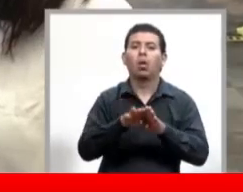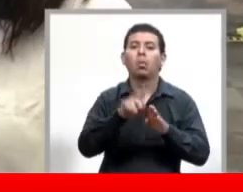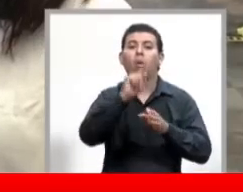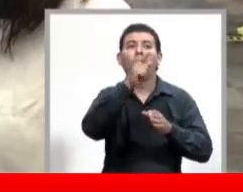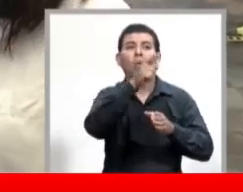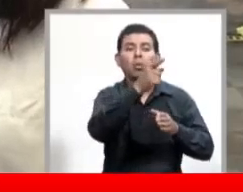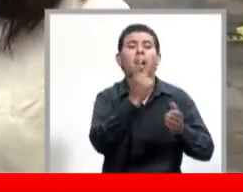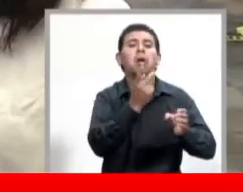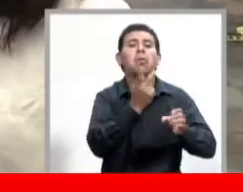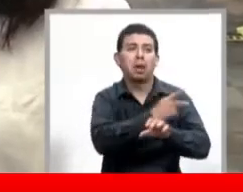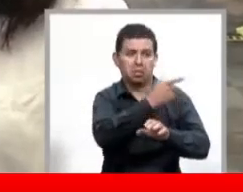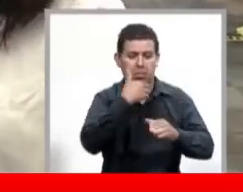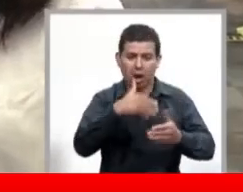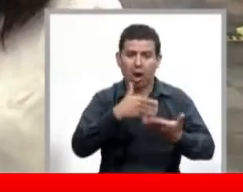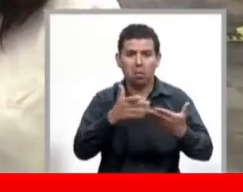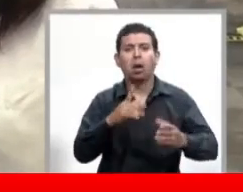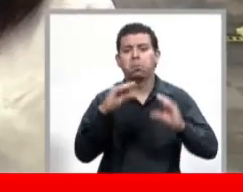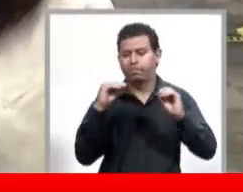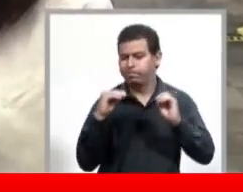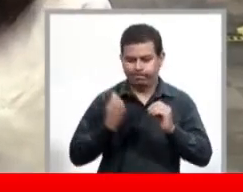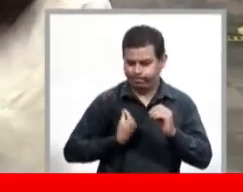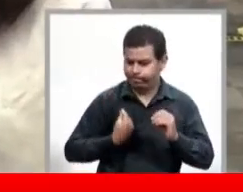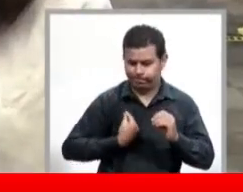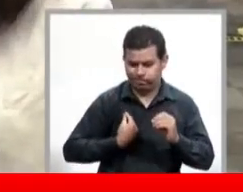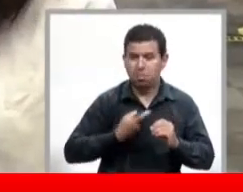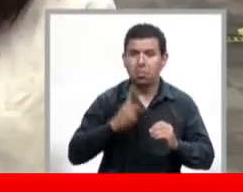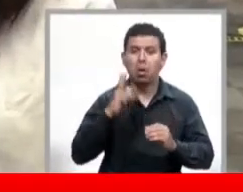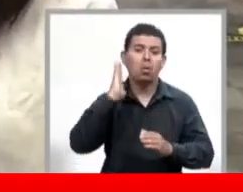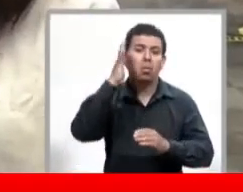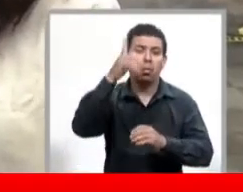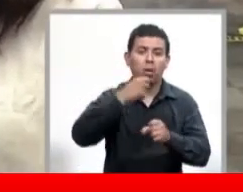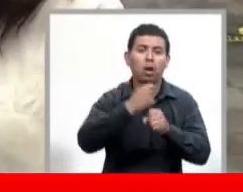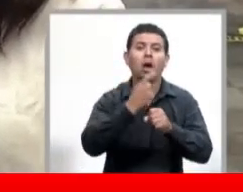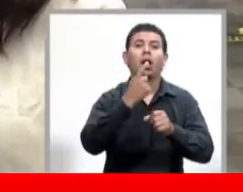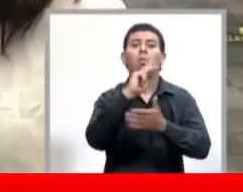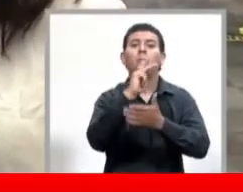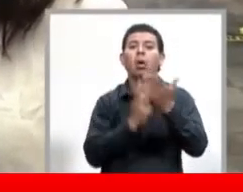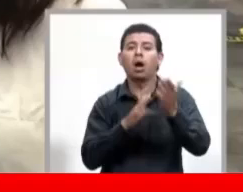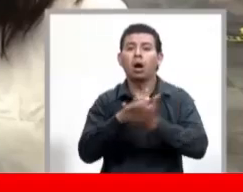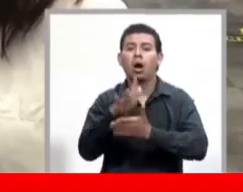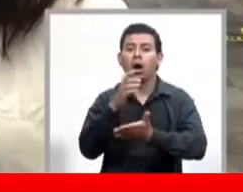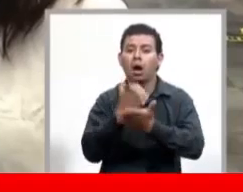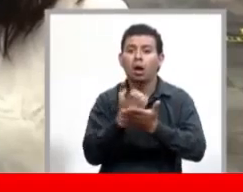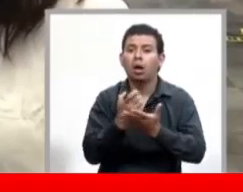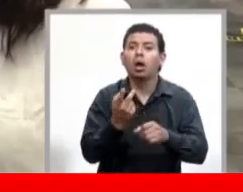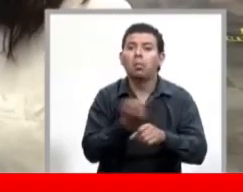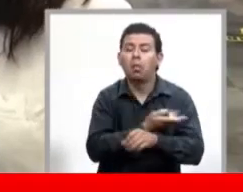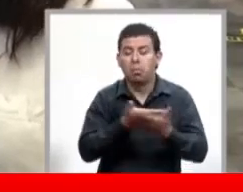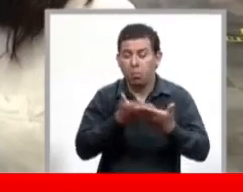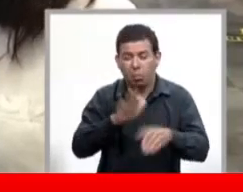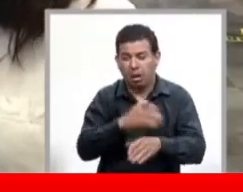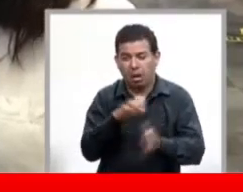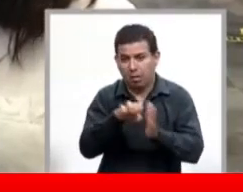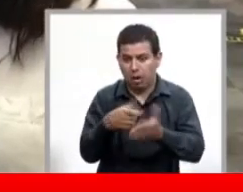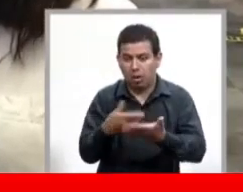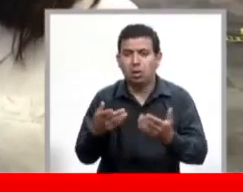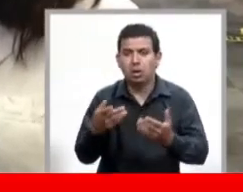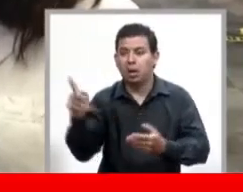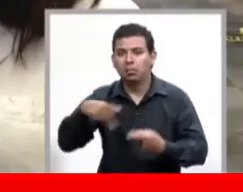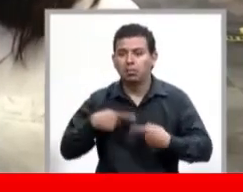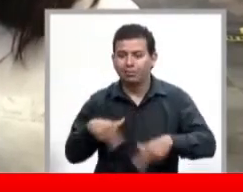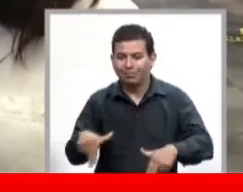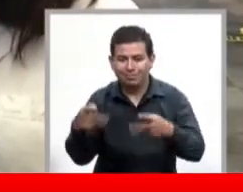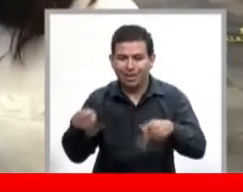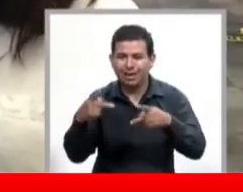para aproximadamente 4,000,000 de oaxaqueños, ¿cómo lo vislumbran si ya hay una recesión, como lo habían comentado? Y